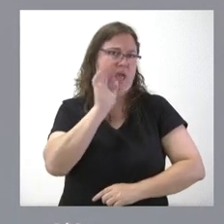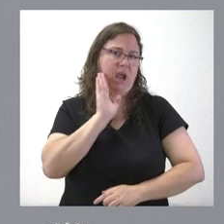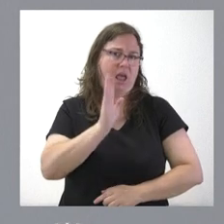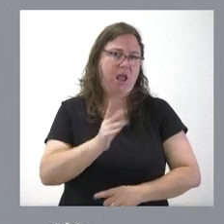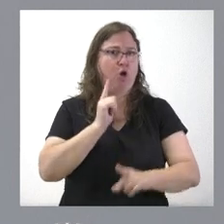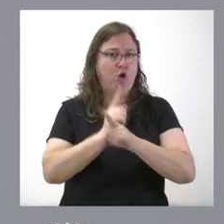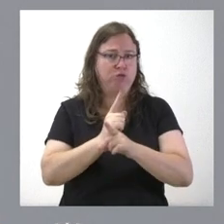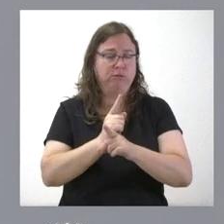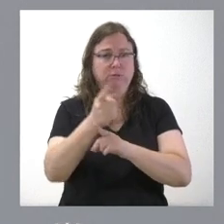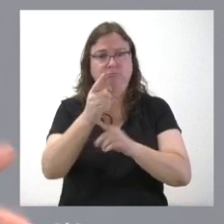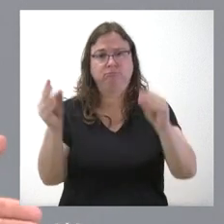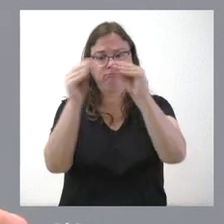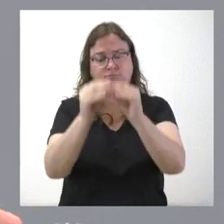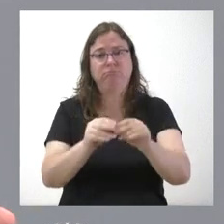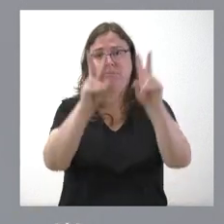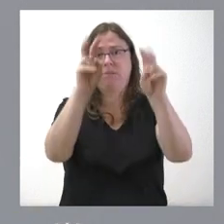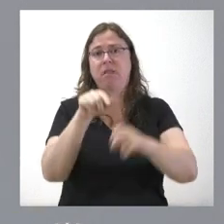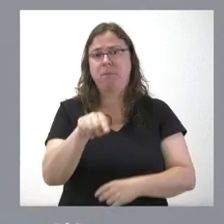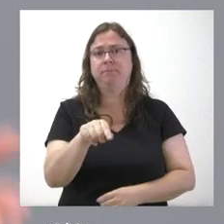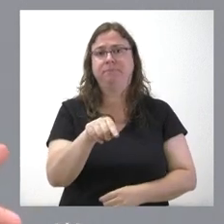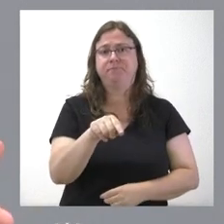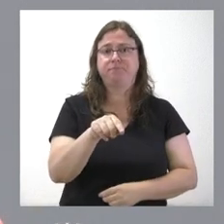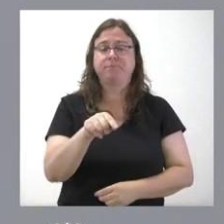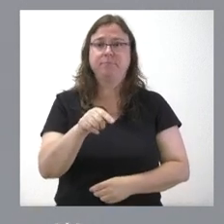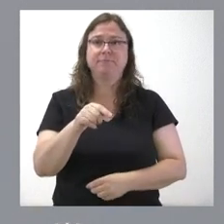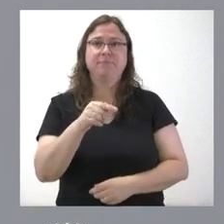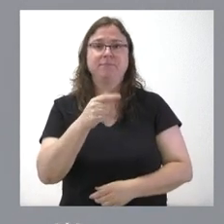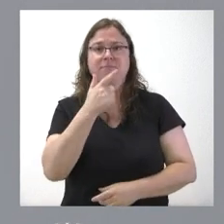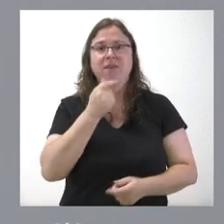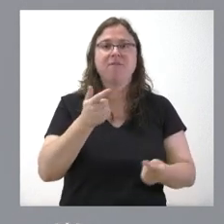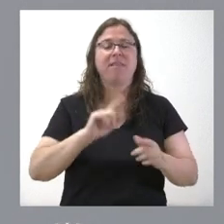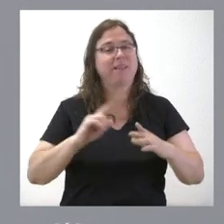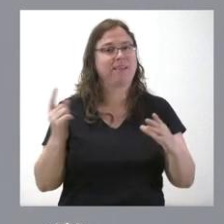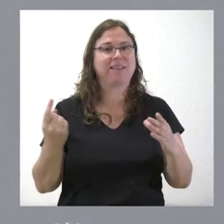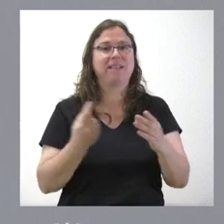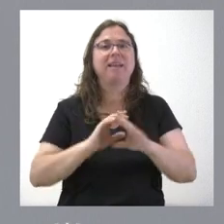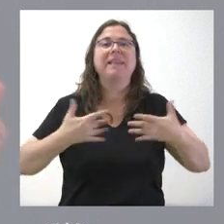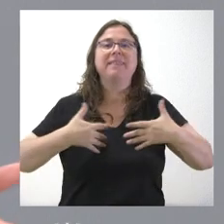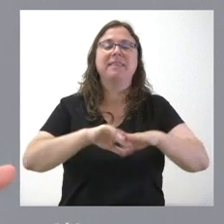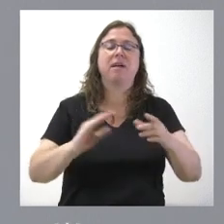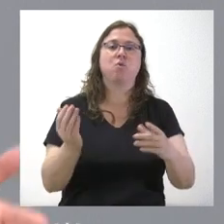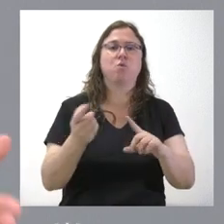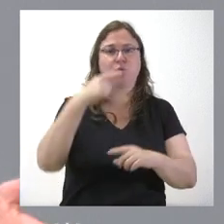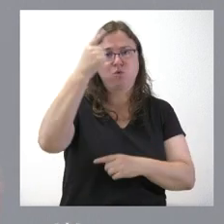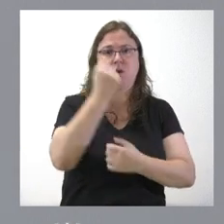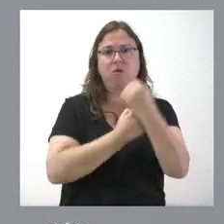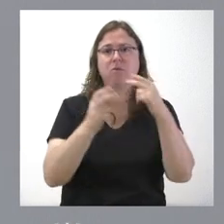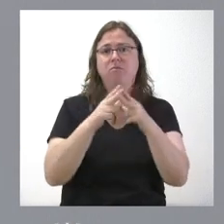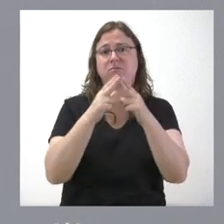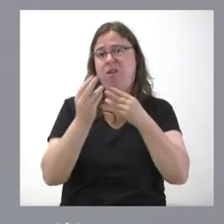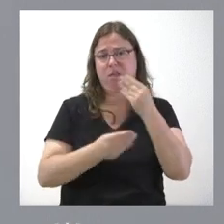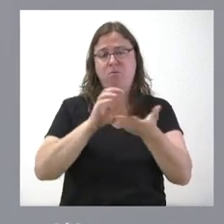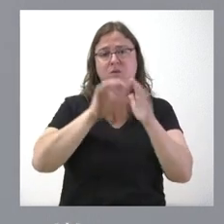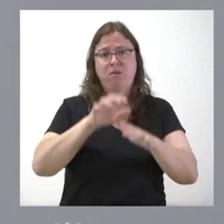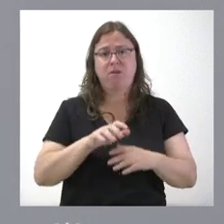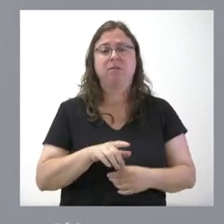plenamente compatible este aspecto de favorecer para la integración cultural económica y laboral y social como hacemos en Castilla